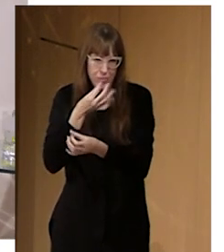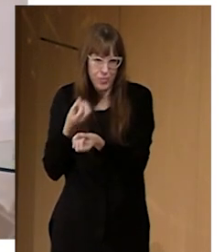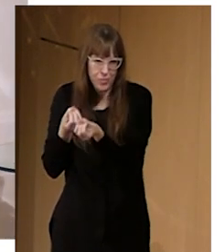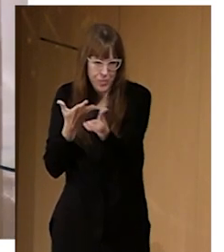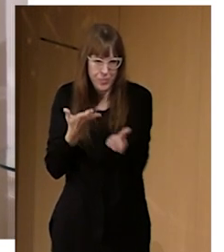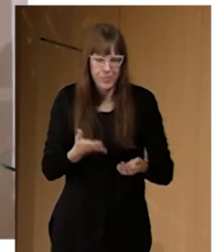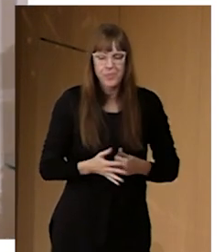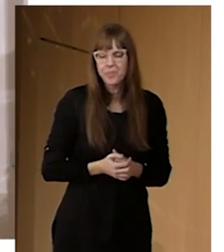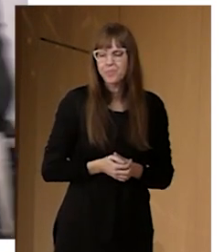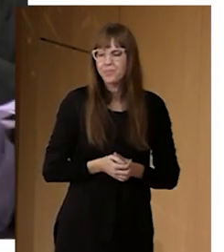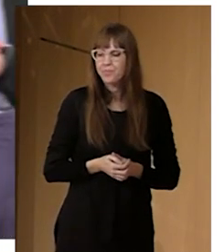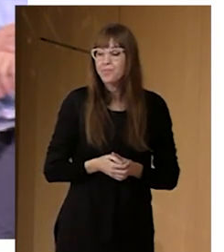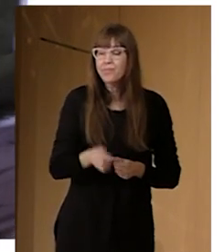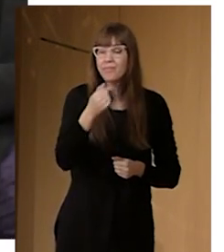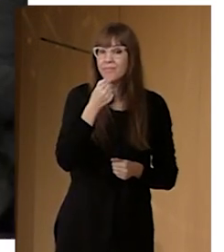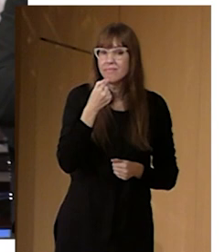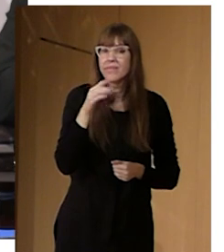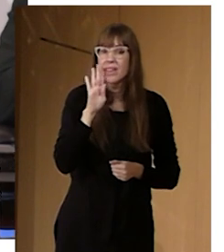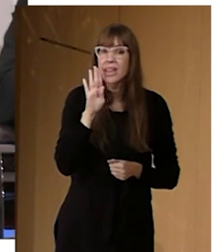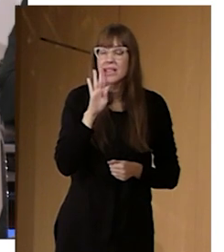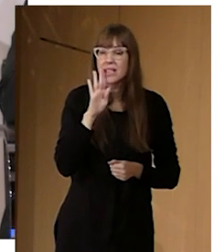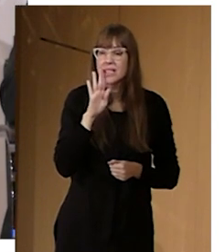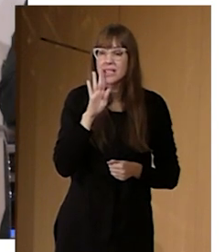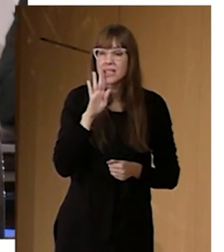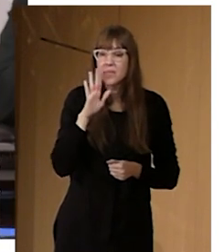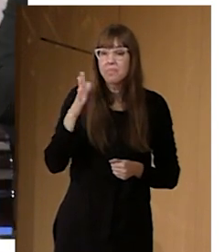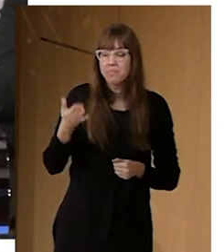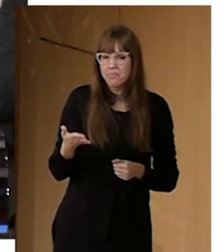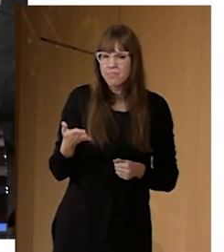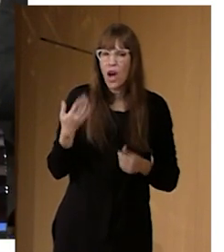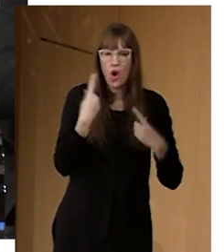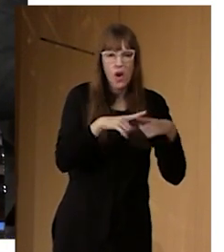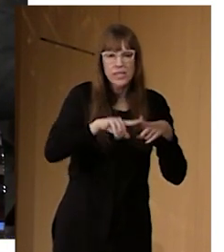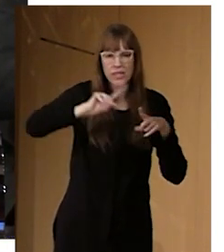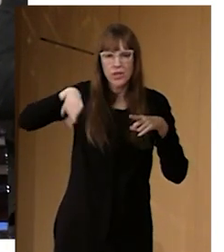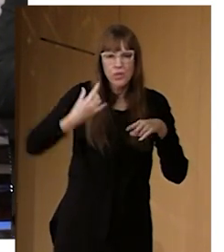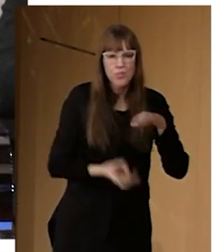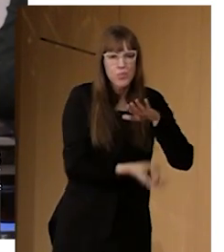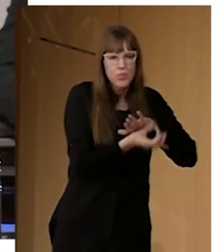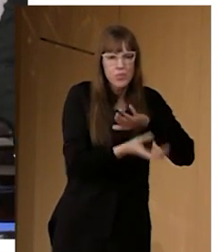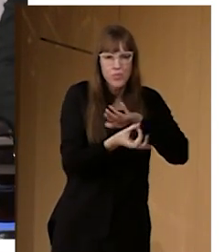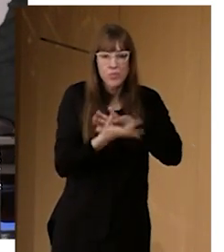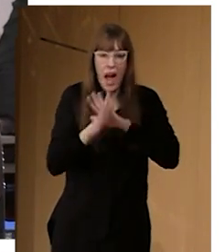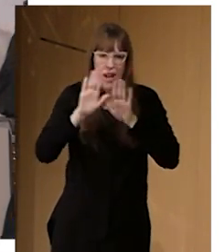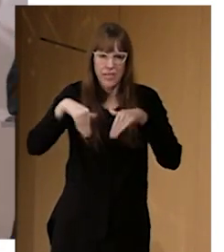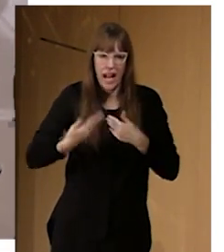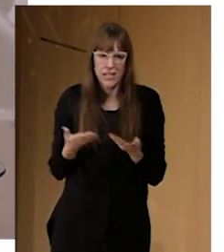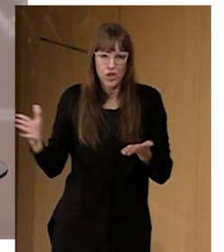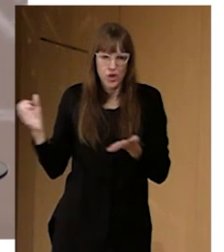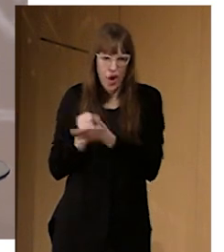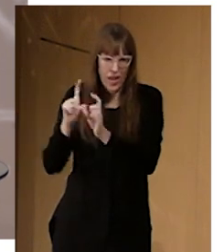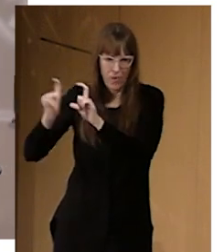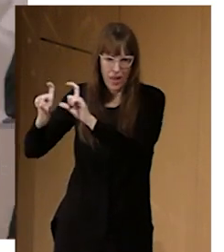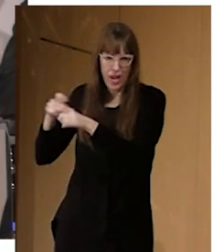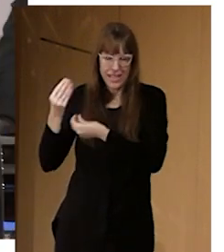sala como digo no es tanto lo que hacemos que lo que hacemos en realidad lo hace todo el mundo sino cómo lo hacemos